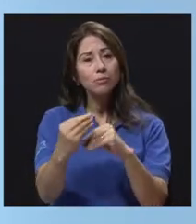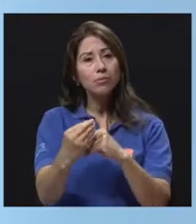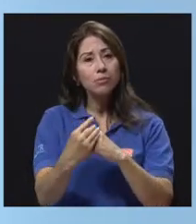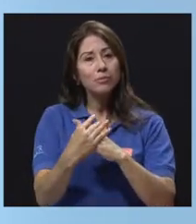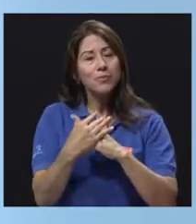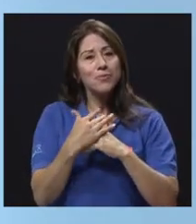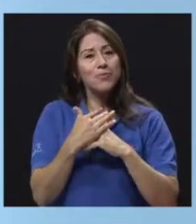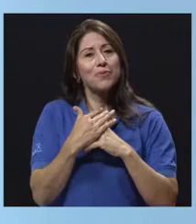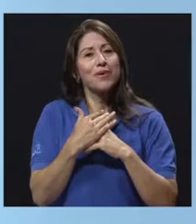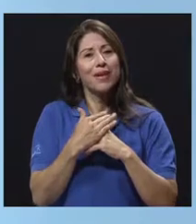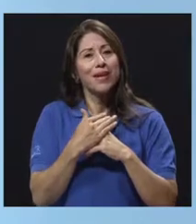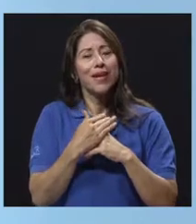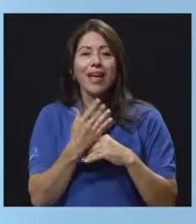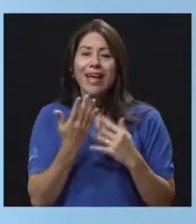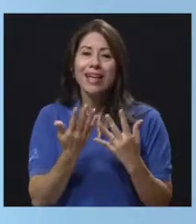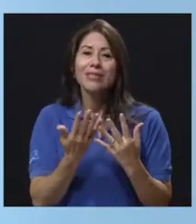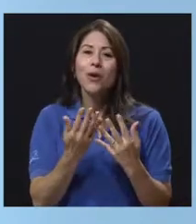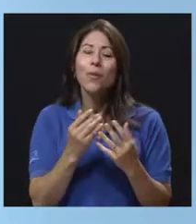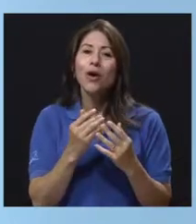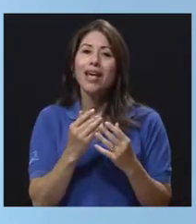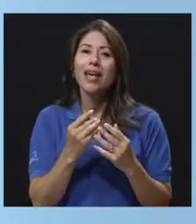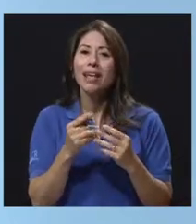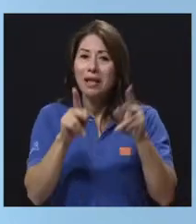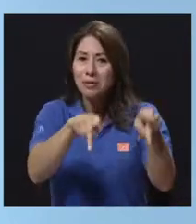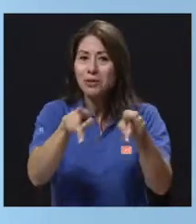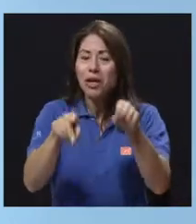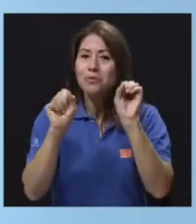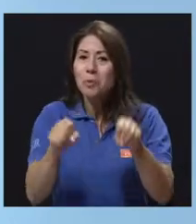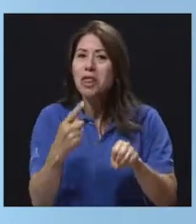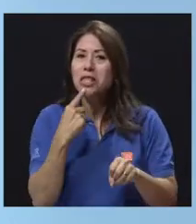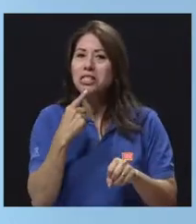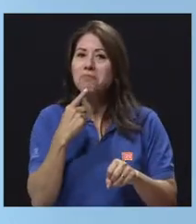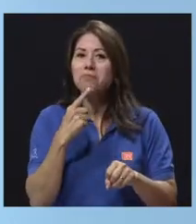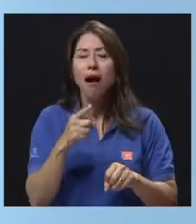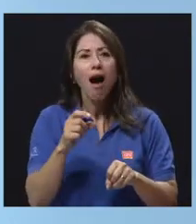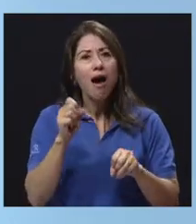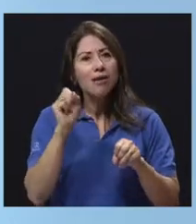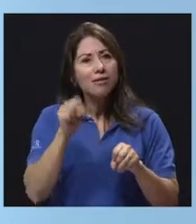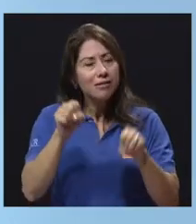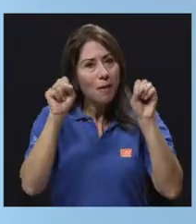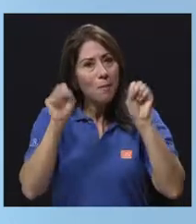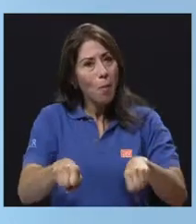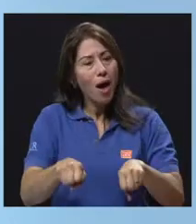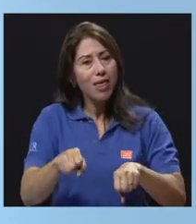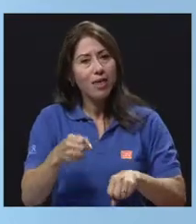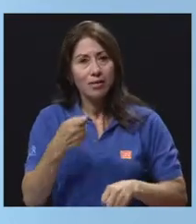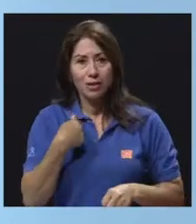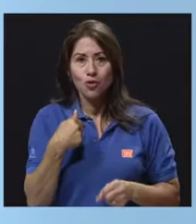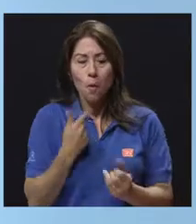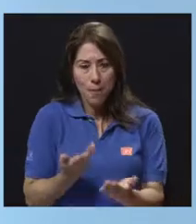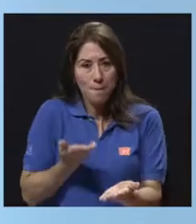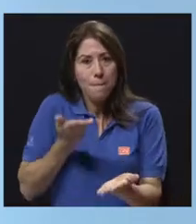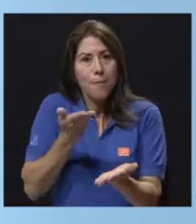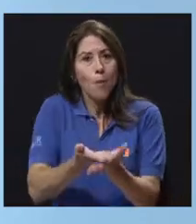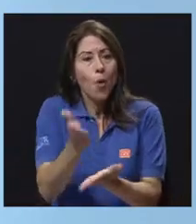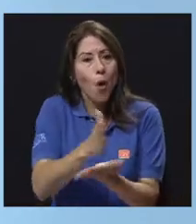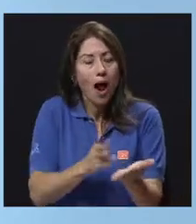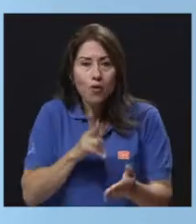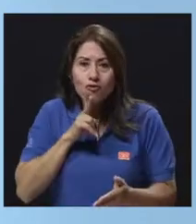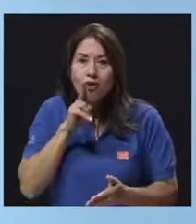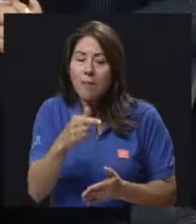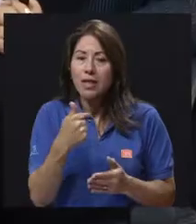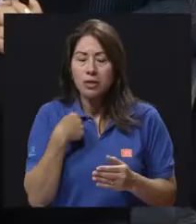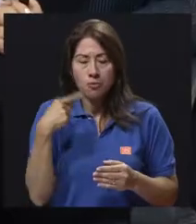decimos que es un poco trillado, pero esta cuestión como del sí se puede, el que si me propongo algo, claro, y realmente me lo planteo y